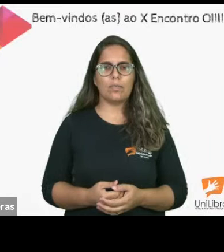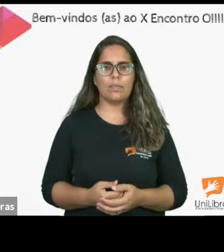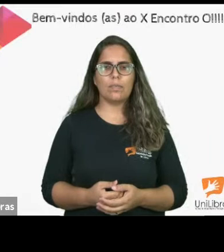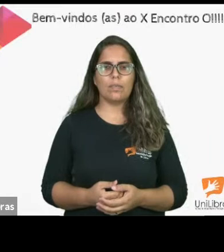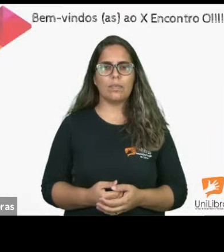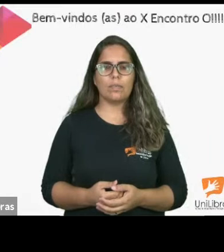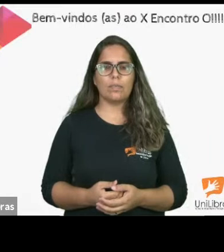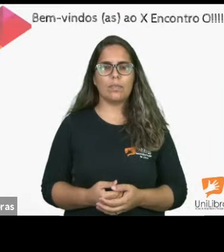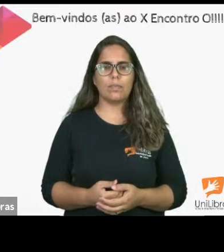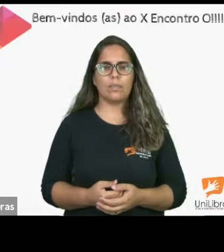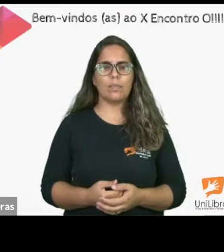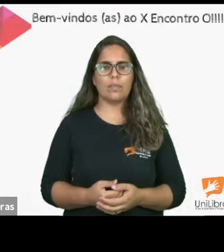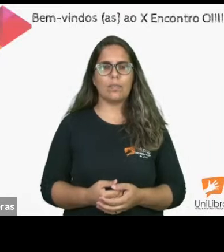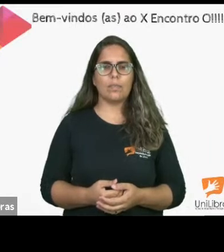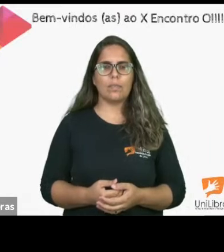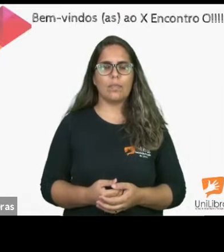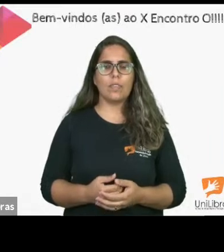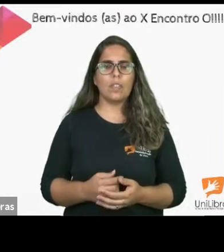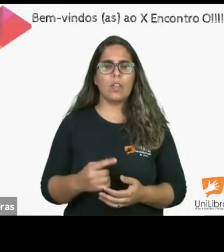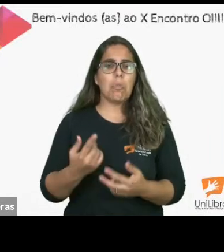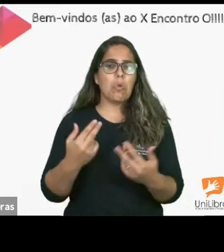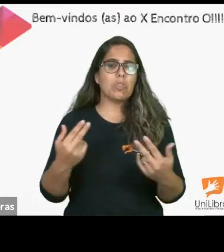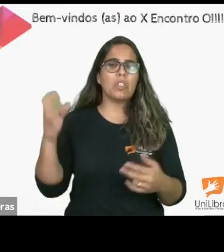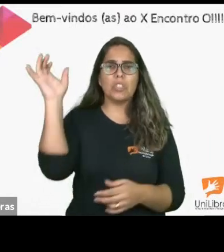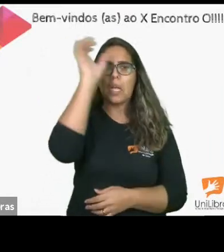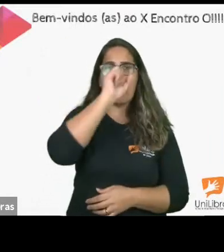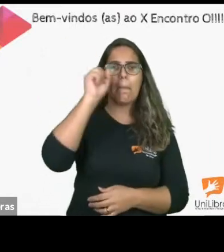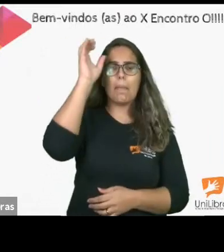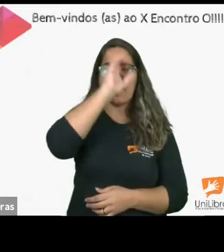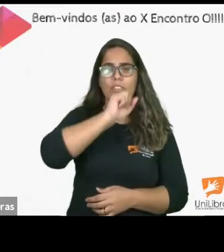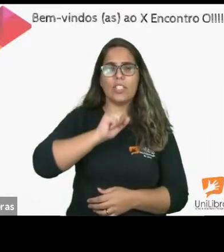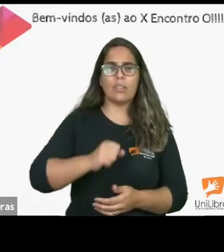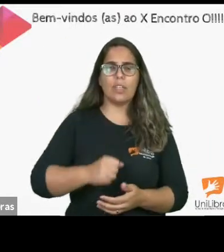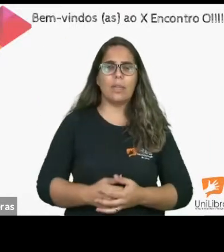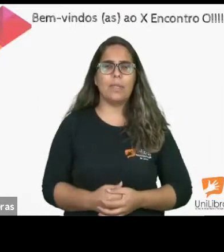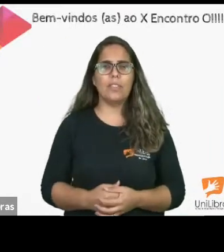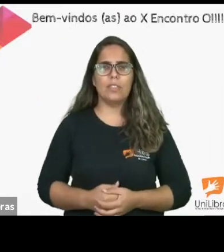ahí? Bueno, una cosa que aprende es que hay jerarquía.